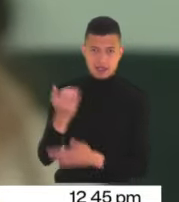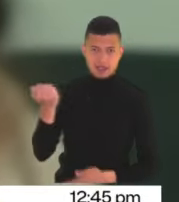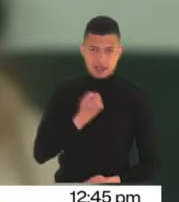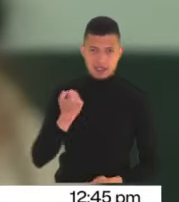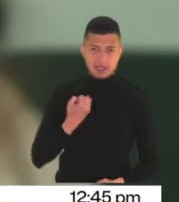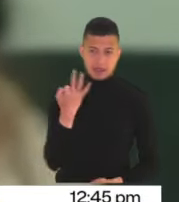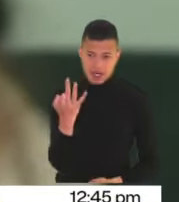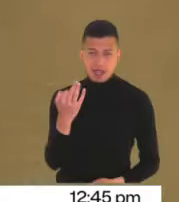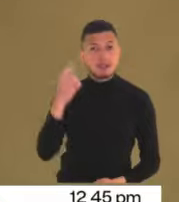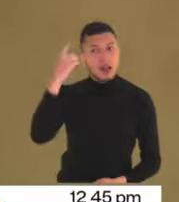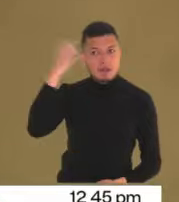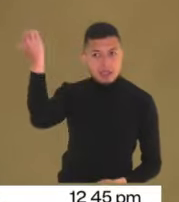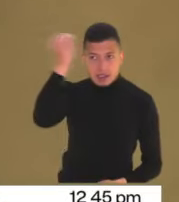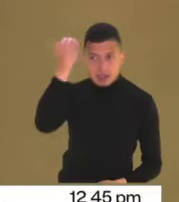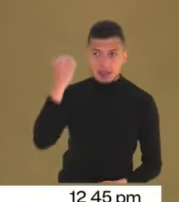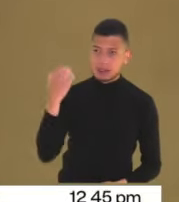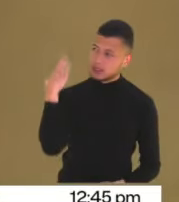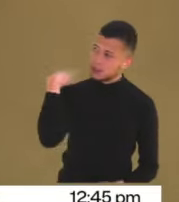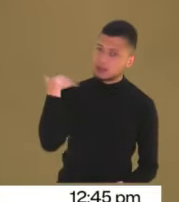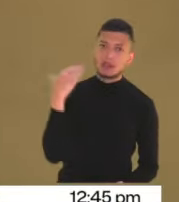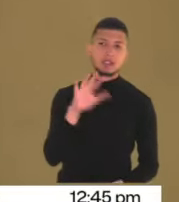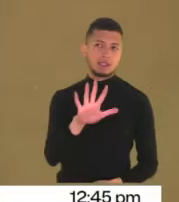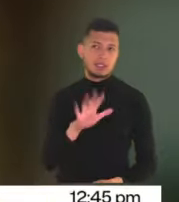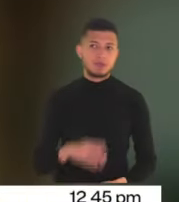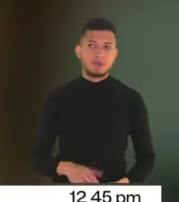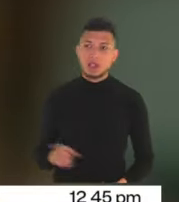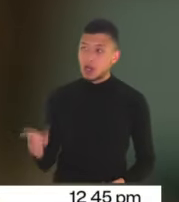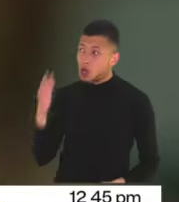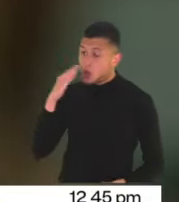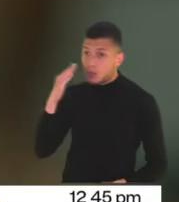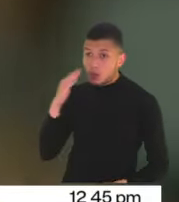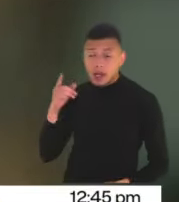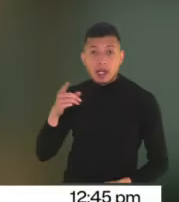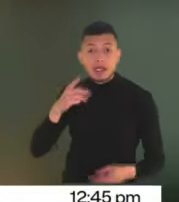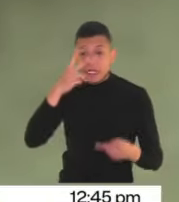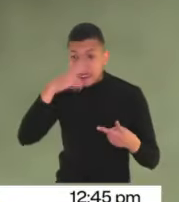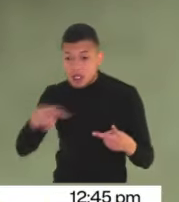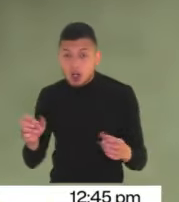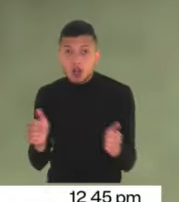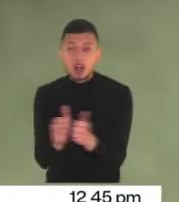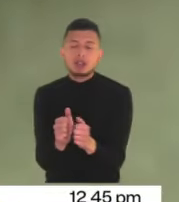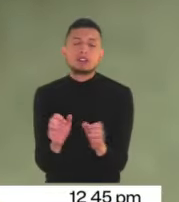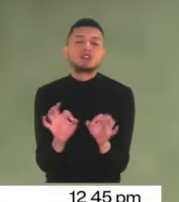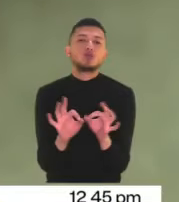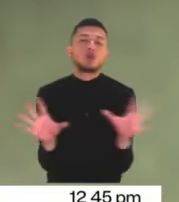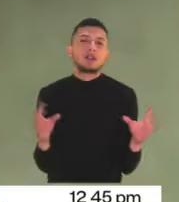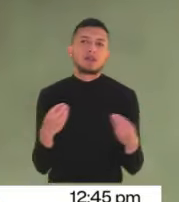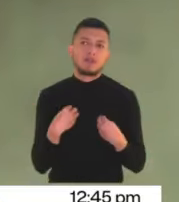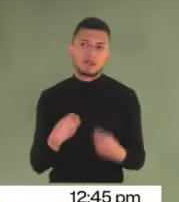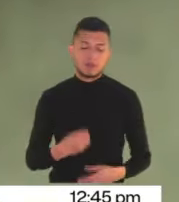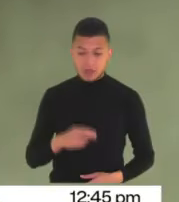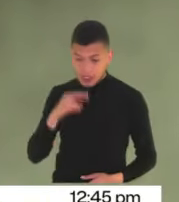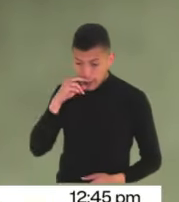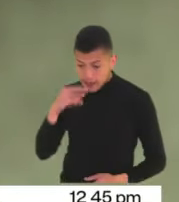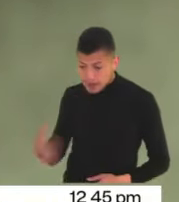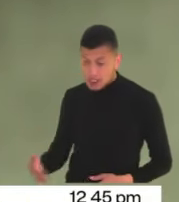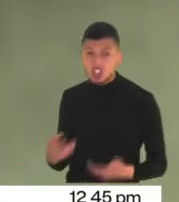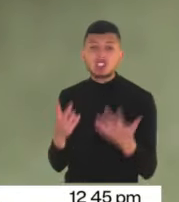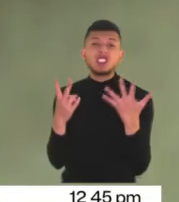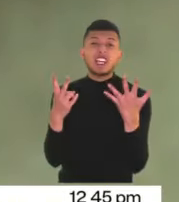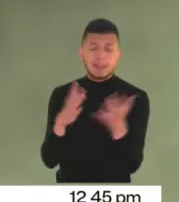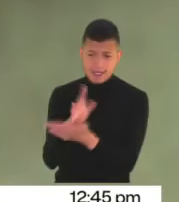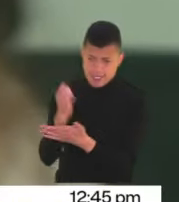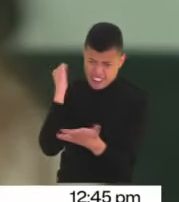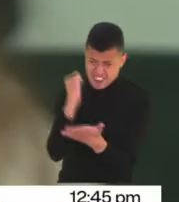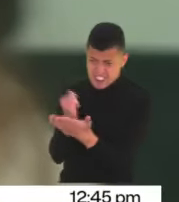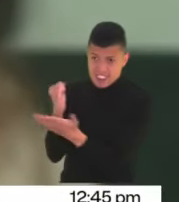cinco en la espalda esta mujer y su hijo están vivos de milagro y el niño tiene siete puñal incluso